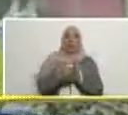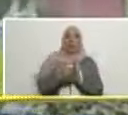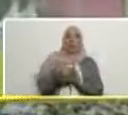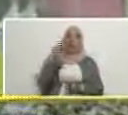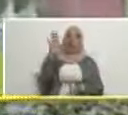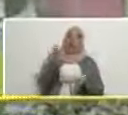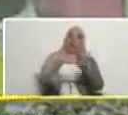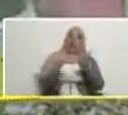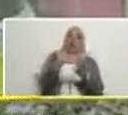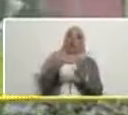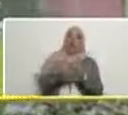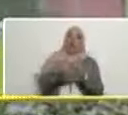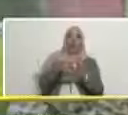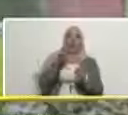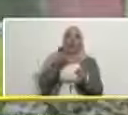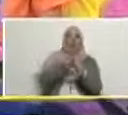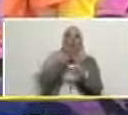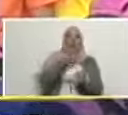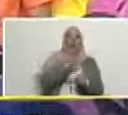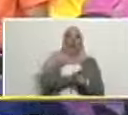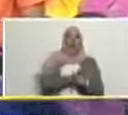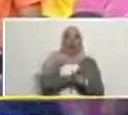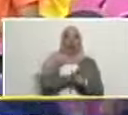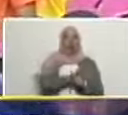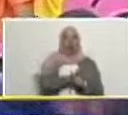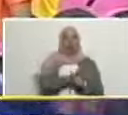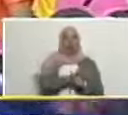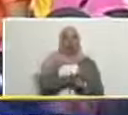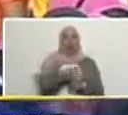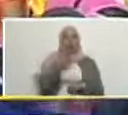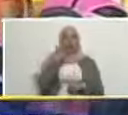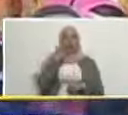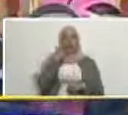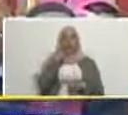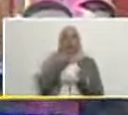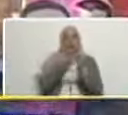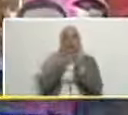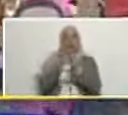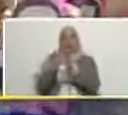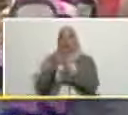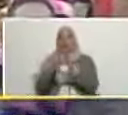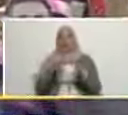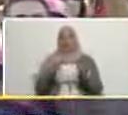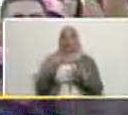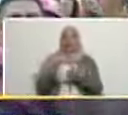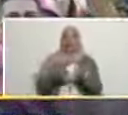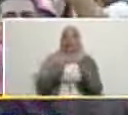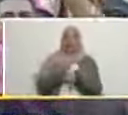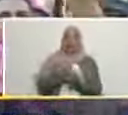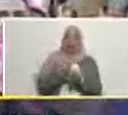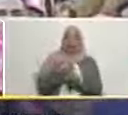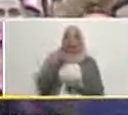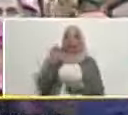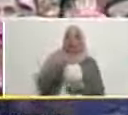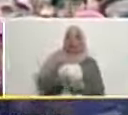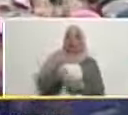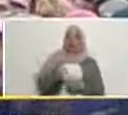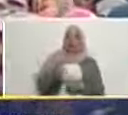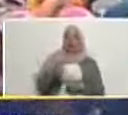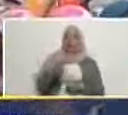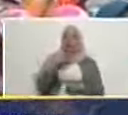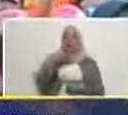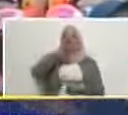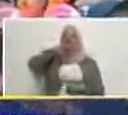15.000 videos solo de Coro. Y se hace viral y corre. ¿Ah? Y los amargados